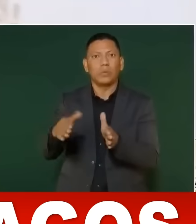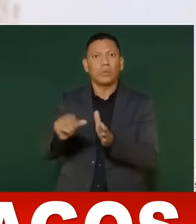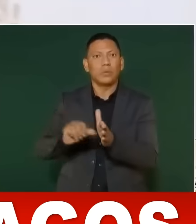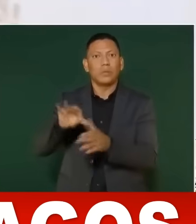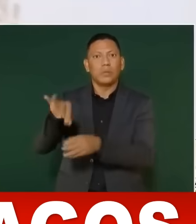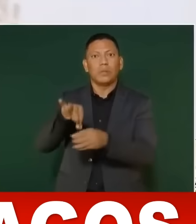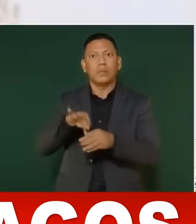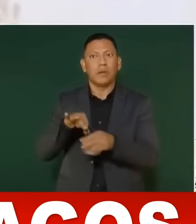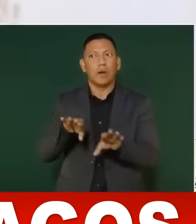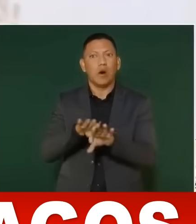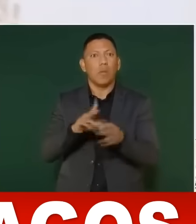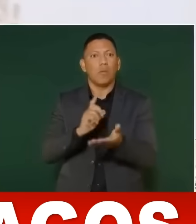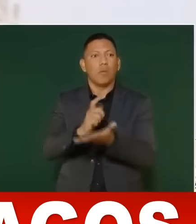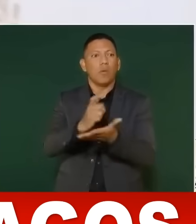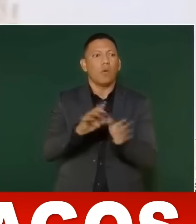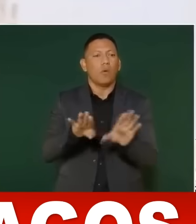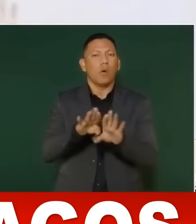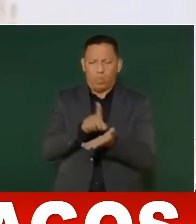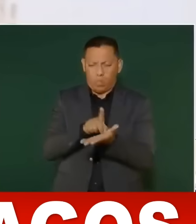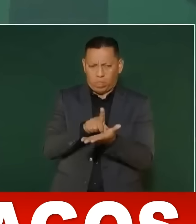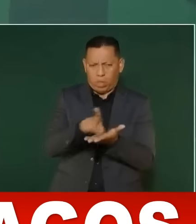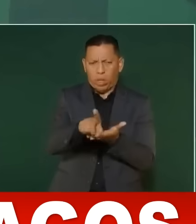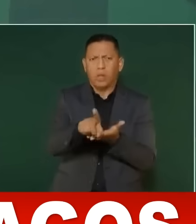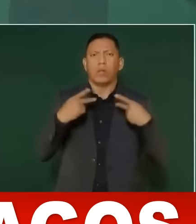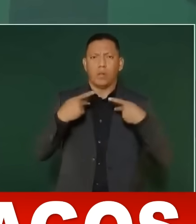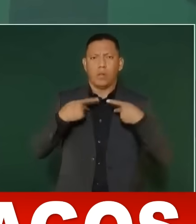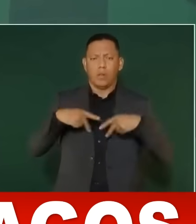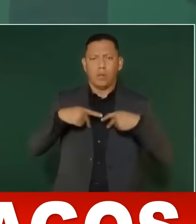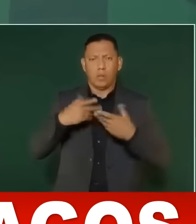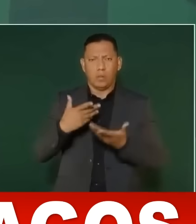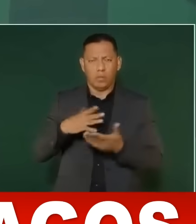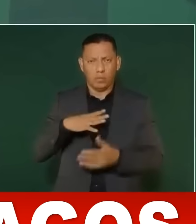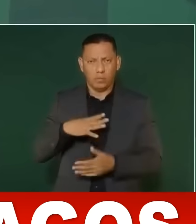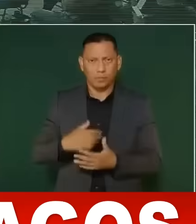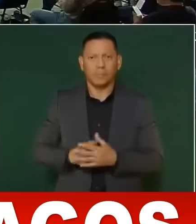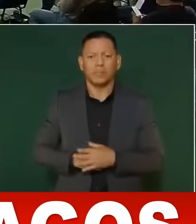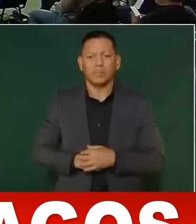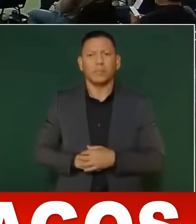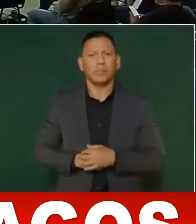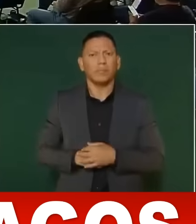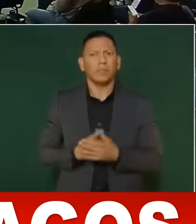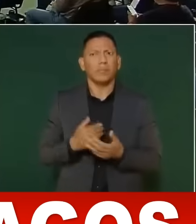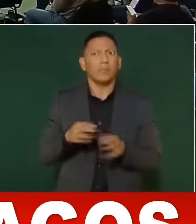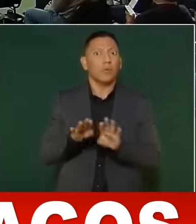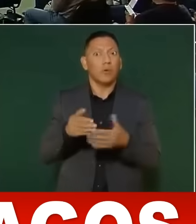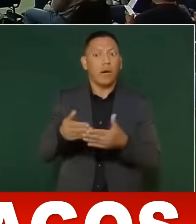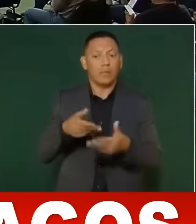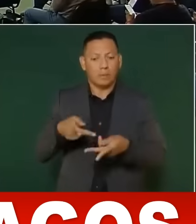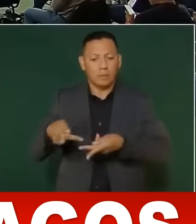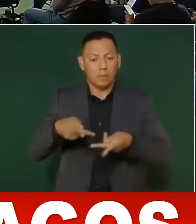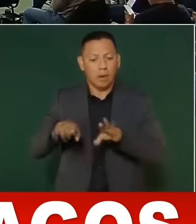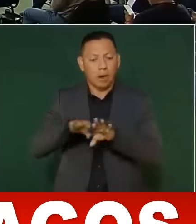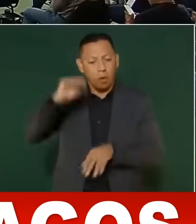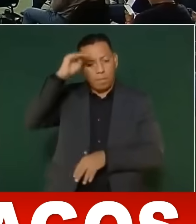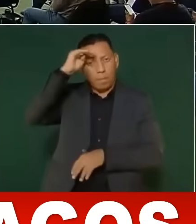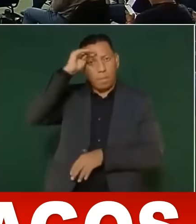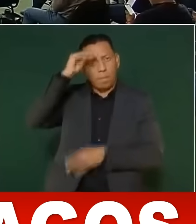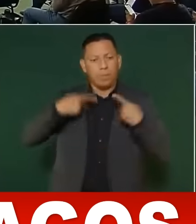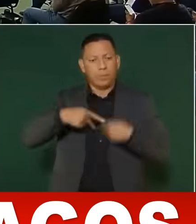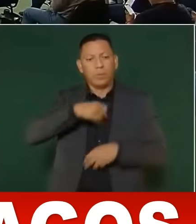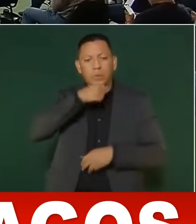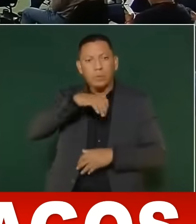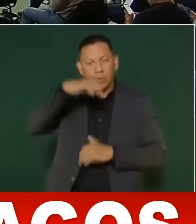dispersión de los fondos que por derecho les corresponde qué se está pensando en adultos